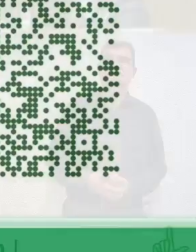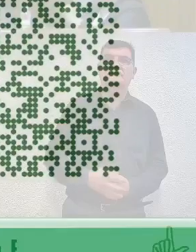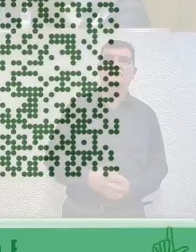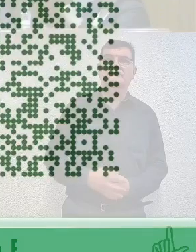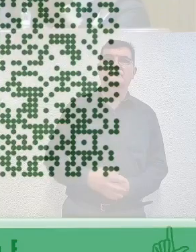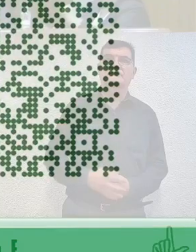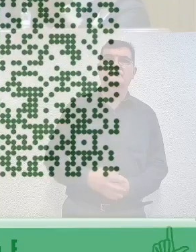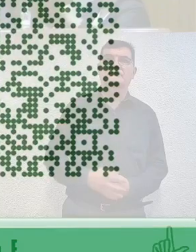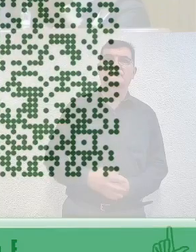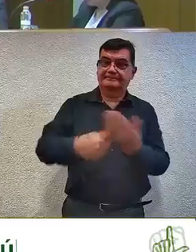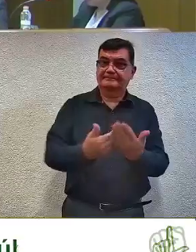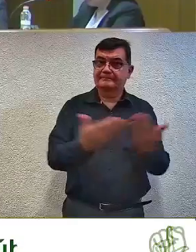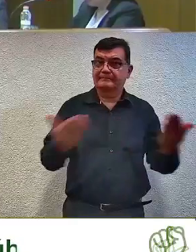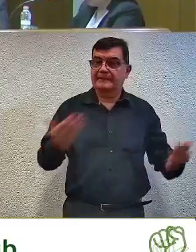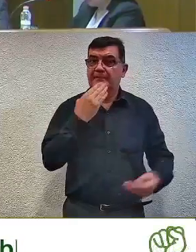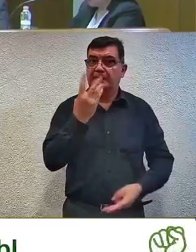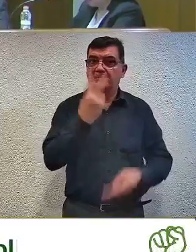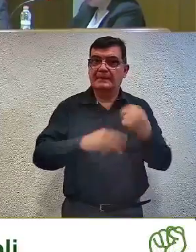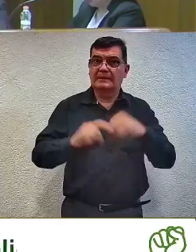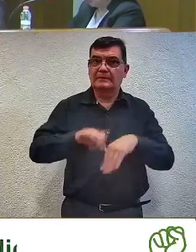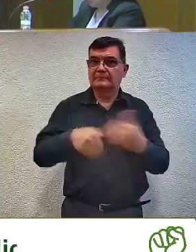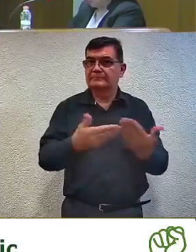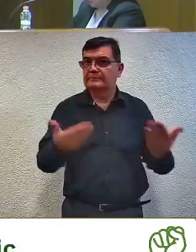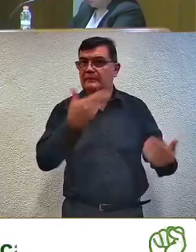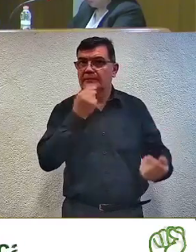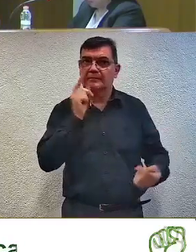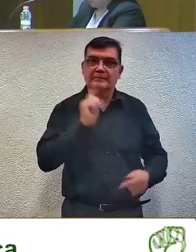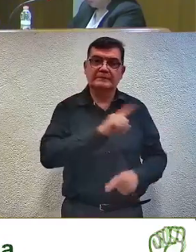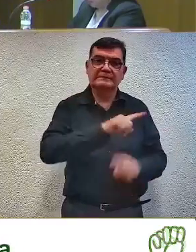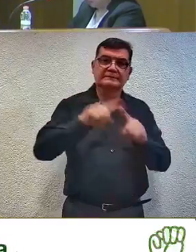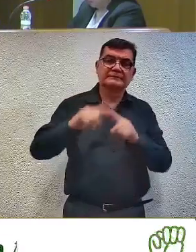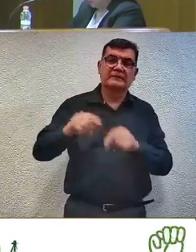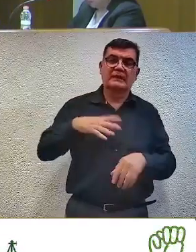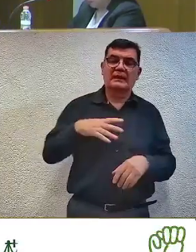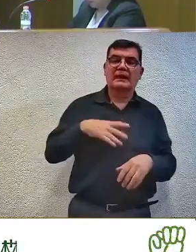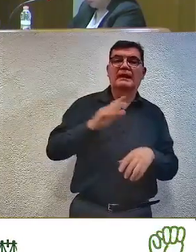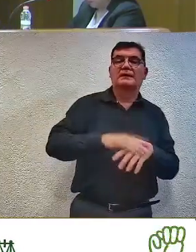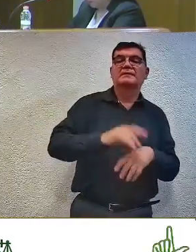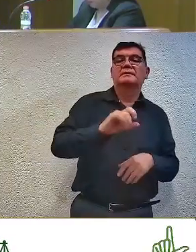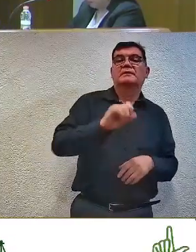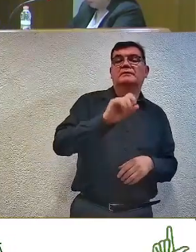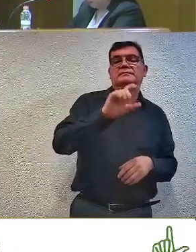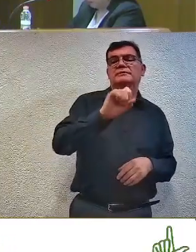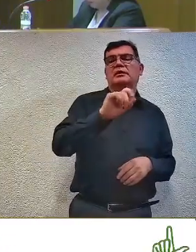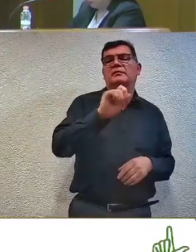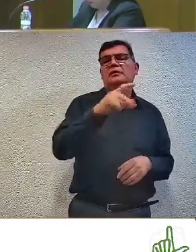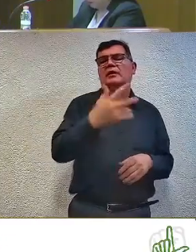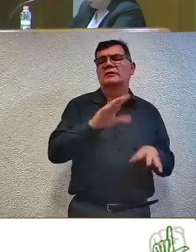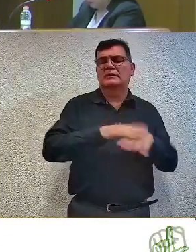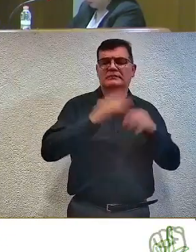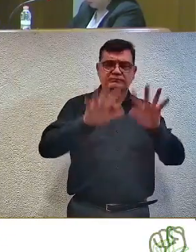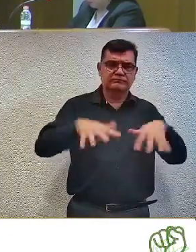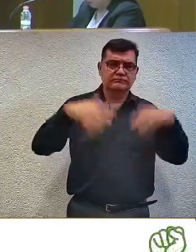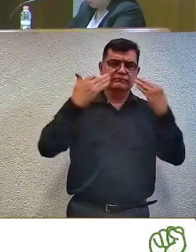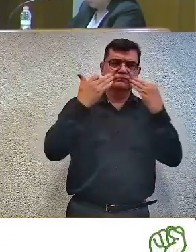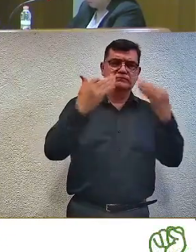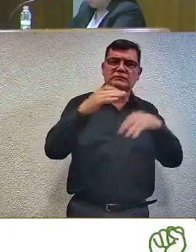Muy buenas tardes, sean todas y todos bienvenidos a la 28ª sesión pública de resolución de manera